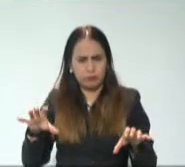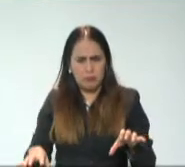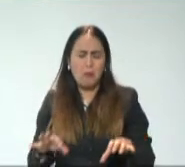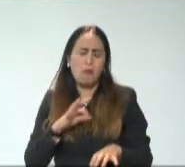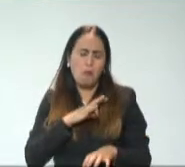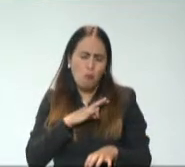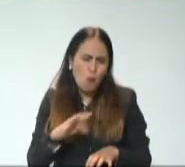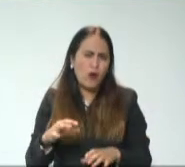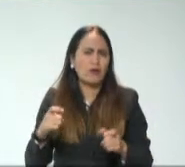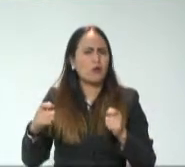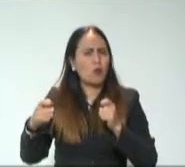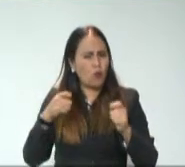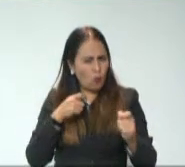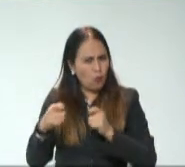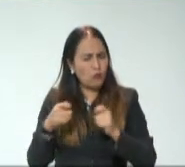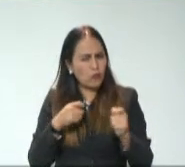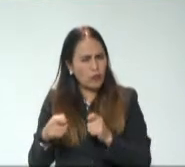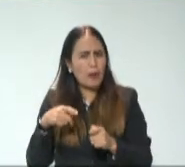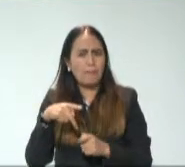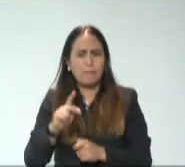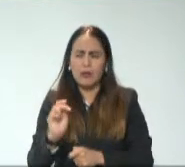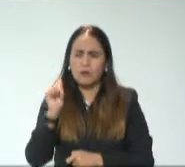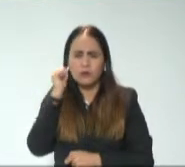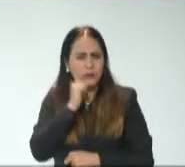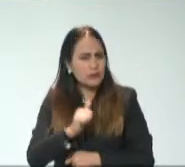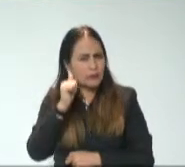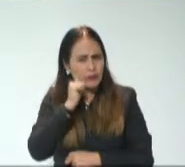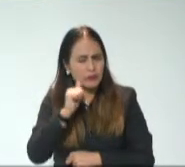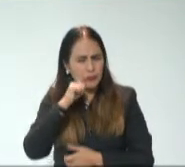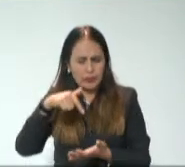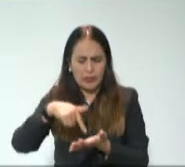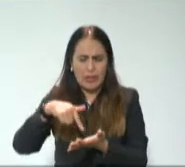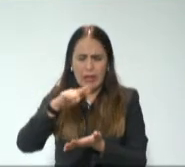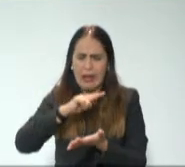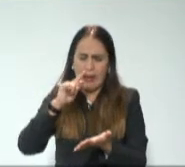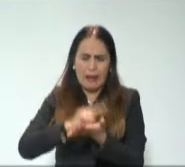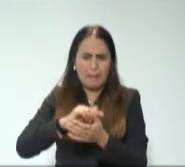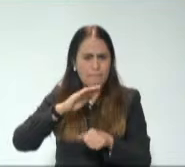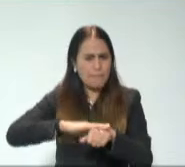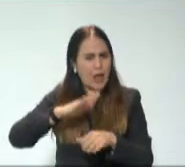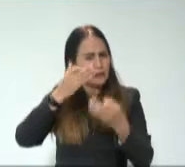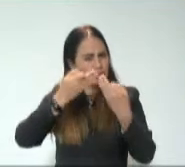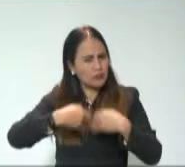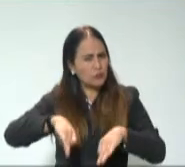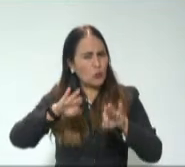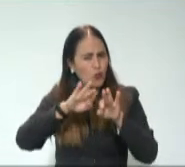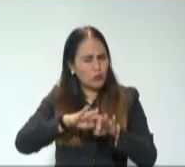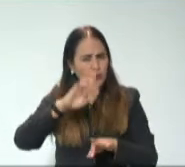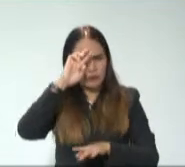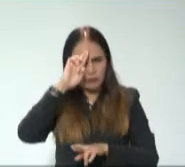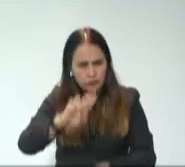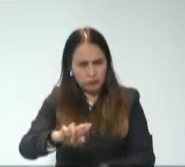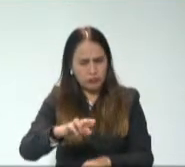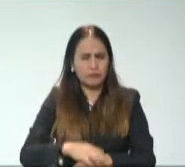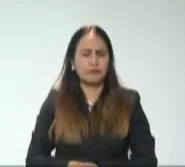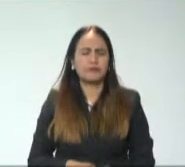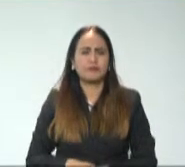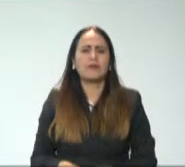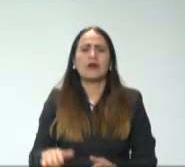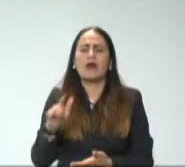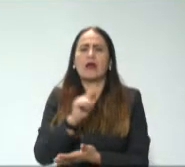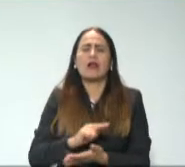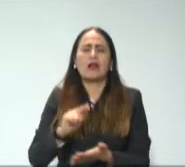legislar siempre que se respeten los principios de la ley marco así la Ley Federal de transparencia y acceso a la